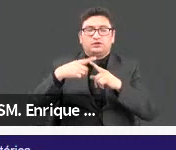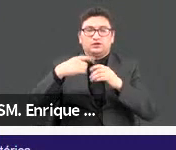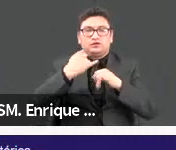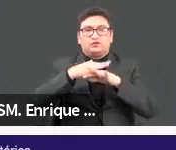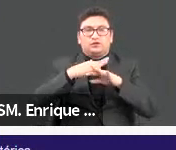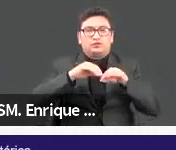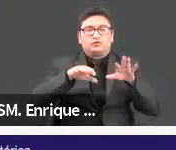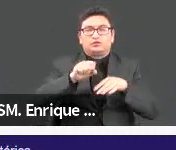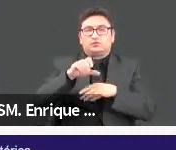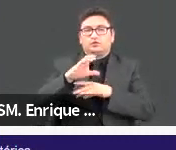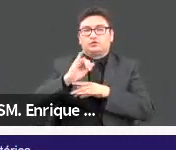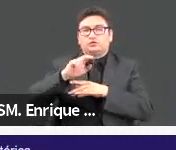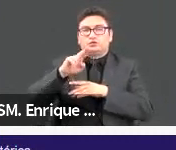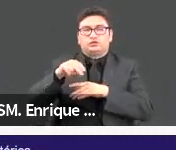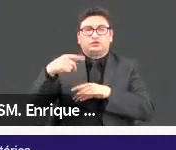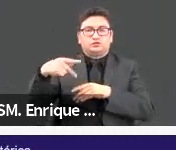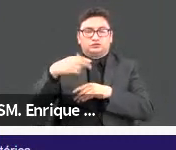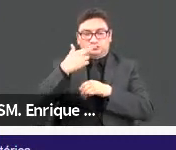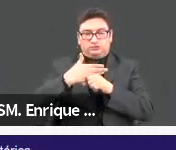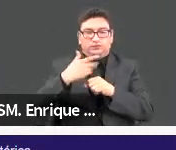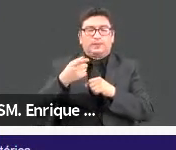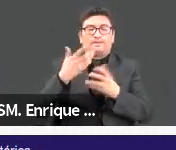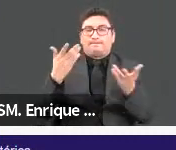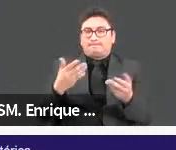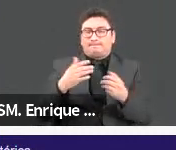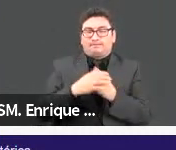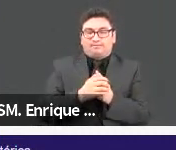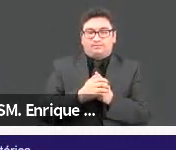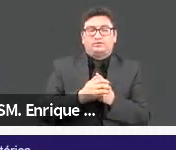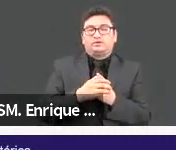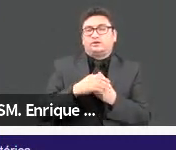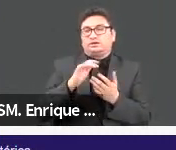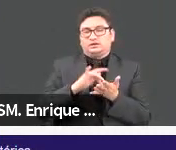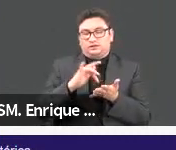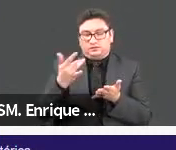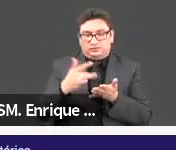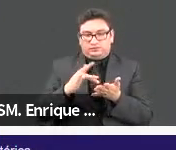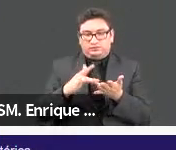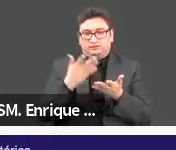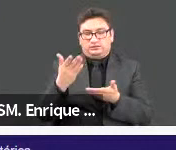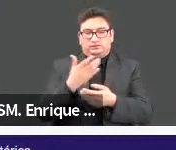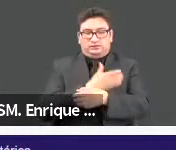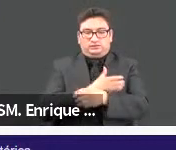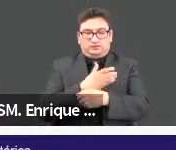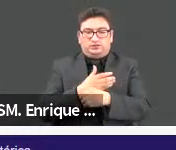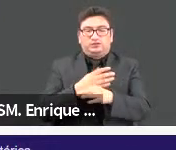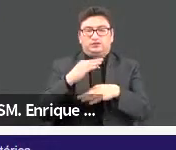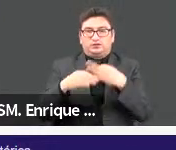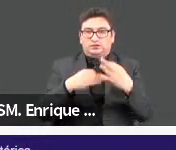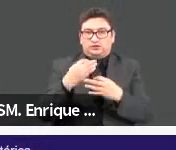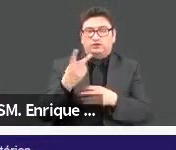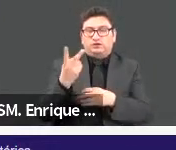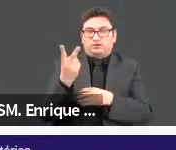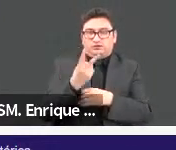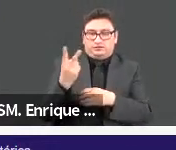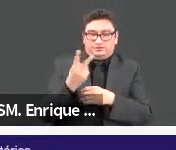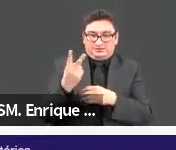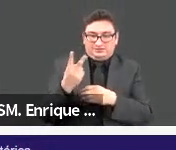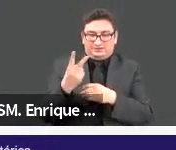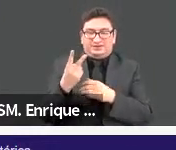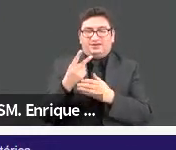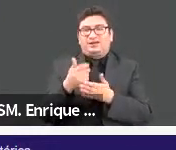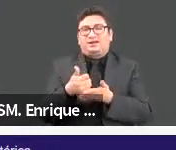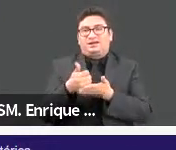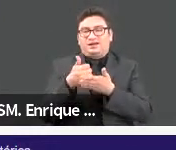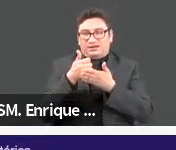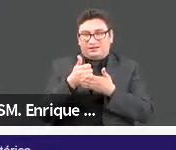de Justicia de la Nación. Y no me queda más que agradecer a mi compañera, a mi compañero, que nos hicieron